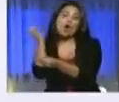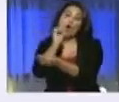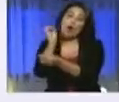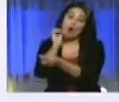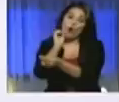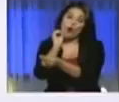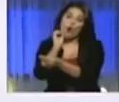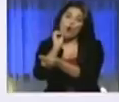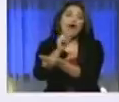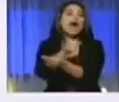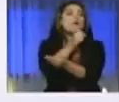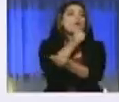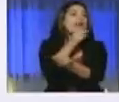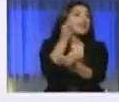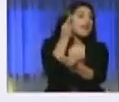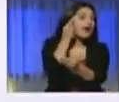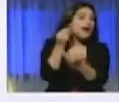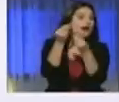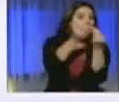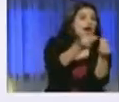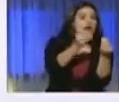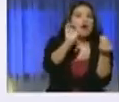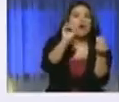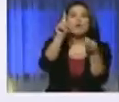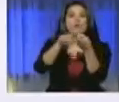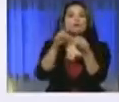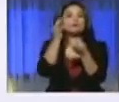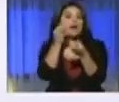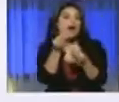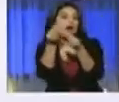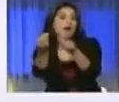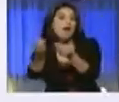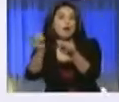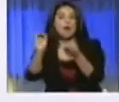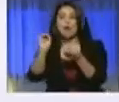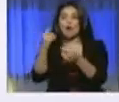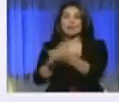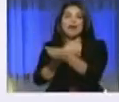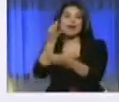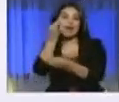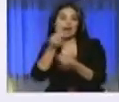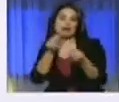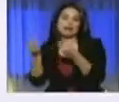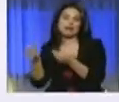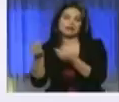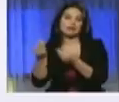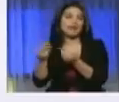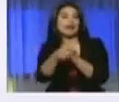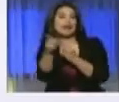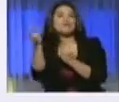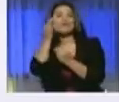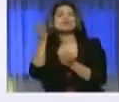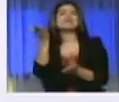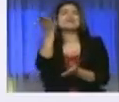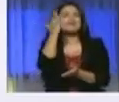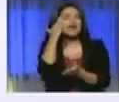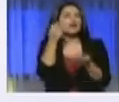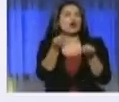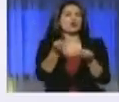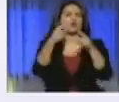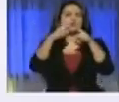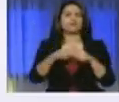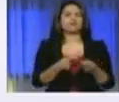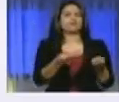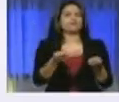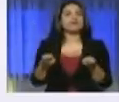O a la abuela. O a la esposa. O a la hermana. Porque la mujer es la que sabe administrar y buscar las